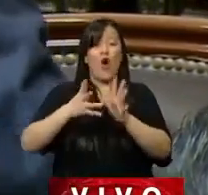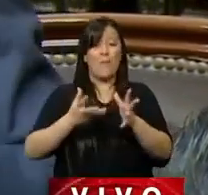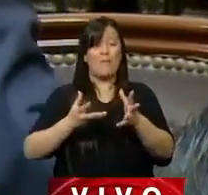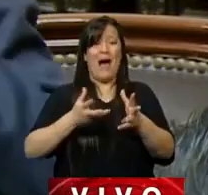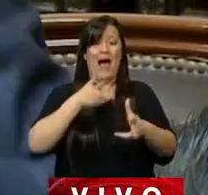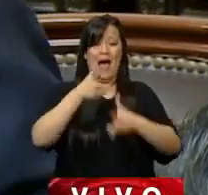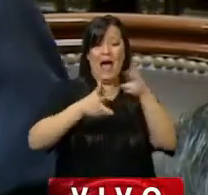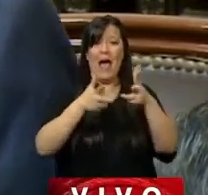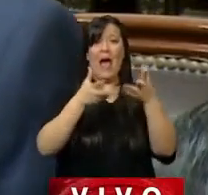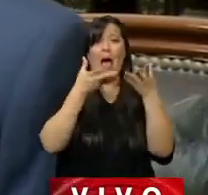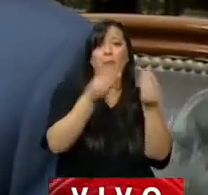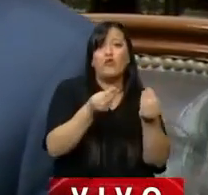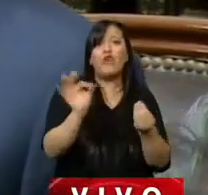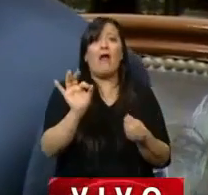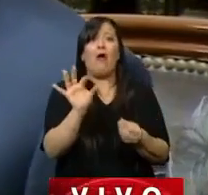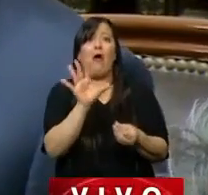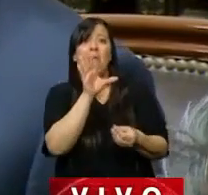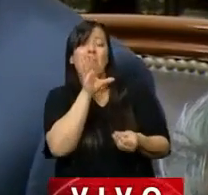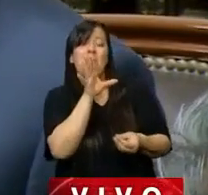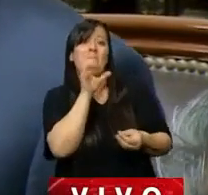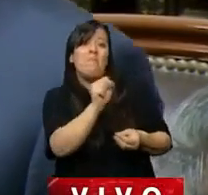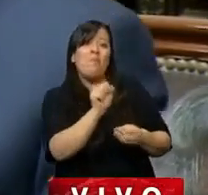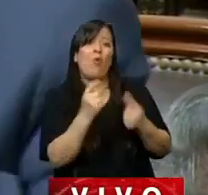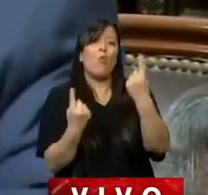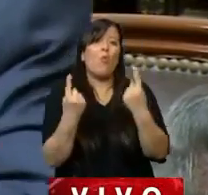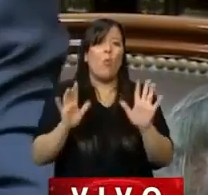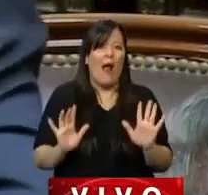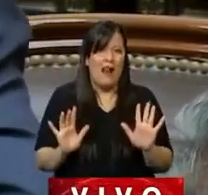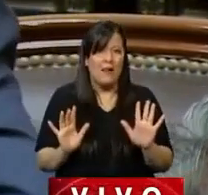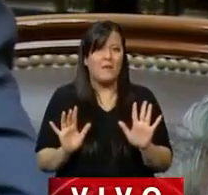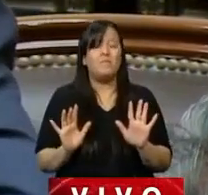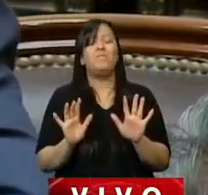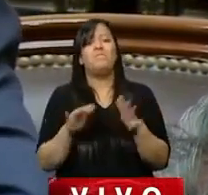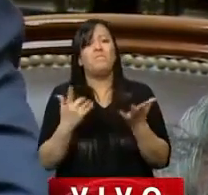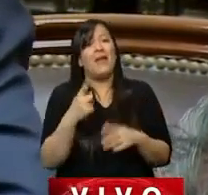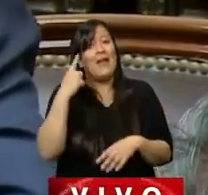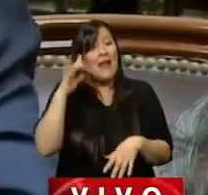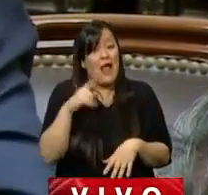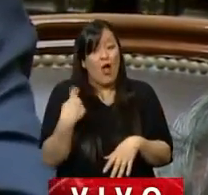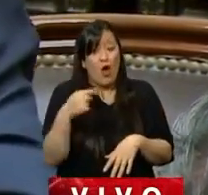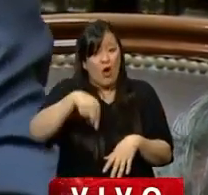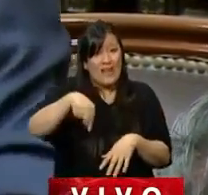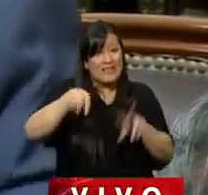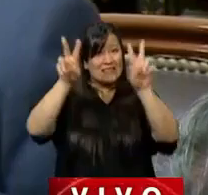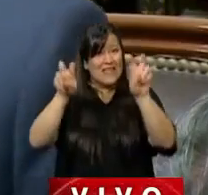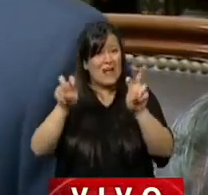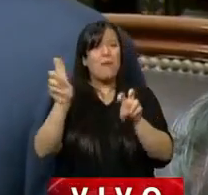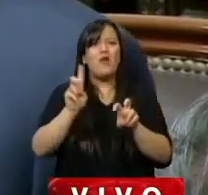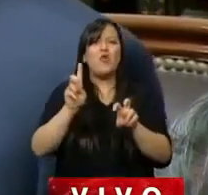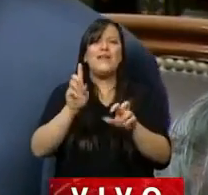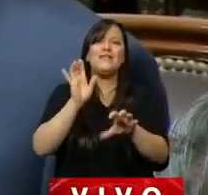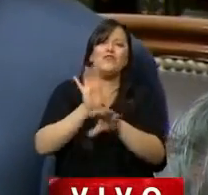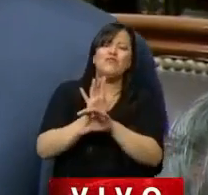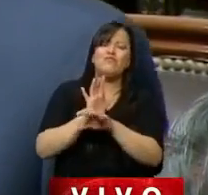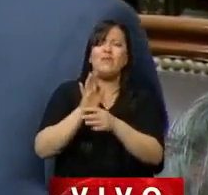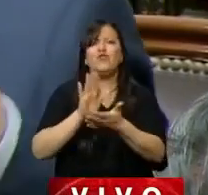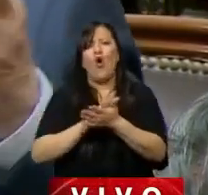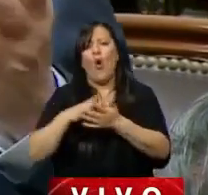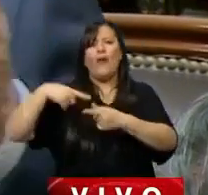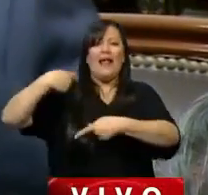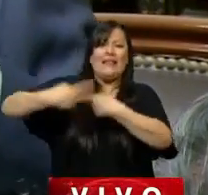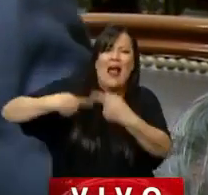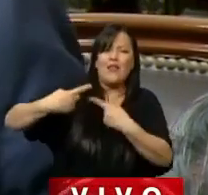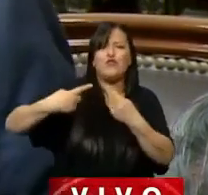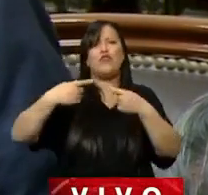expresiones, apoyarlas o tolerarlas. Y yo creo que esto hoy ya no tiene que ver con lo que tradicionalmente en la Argentina